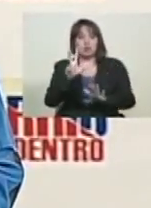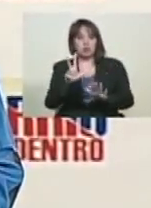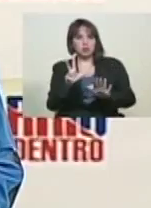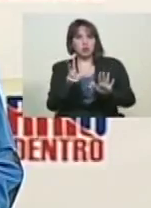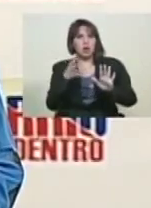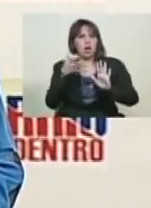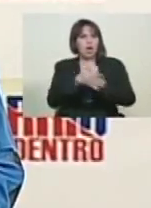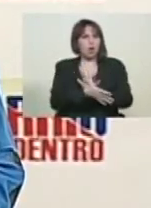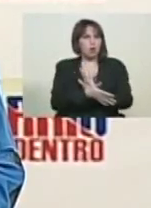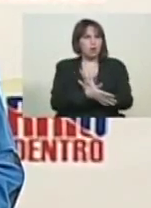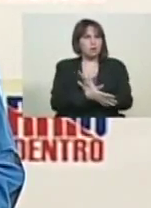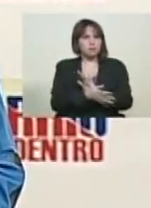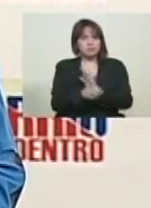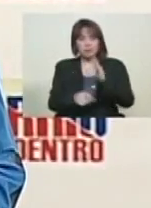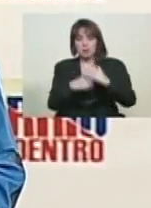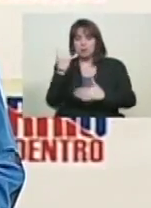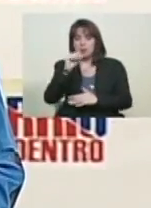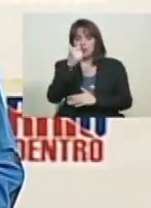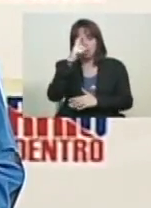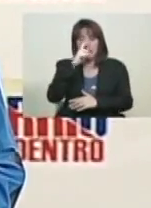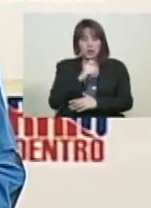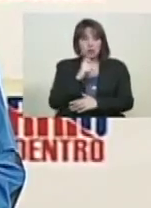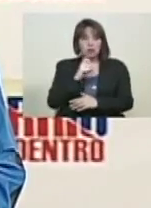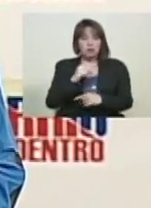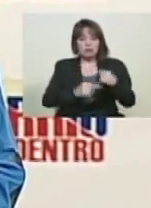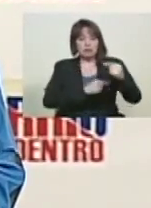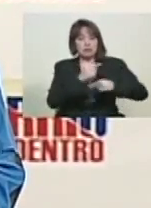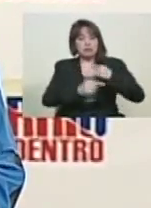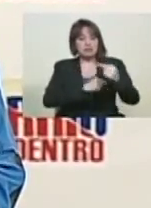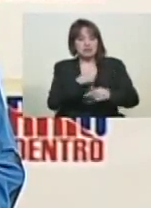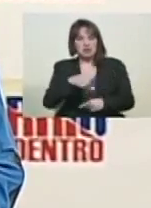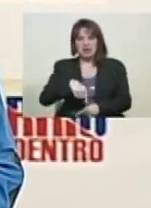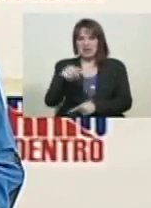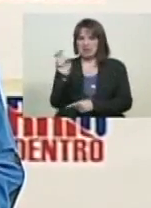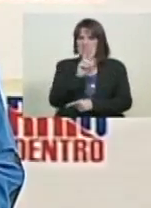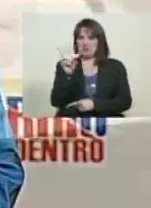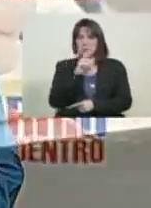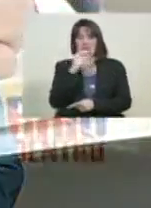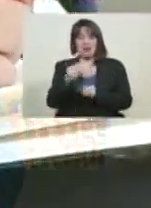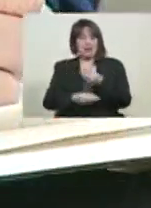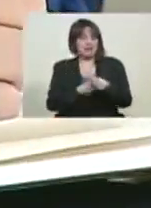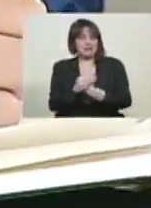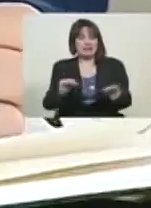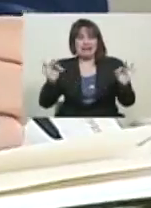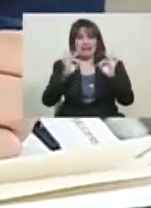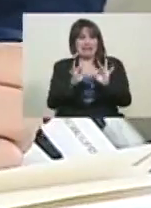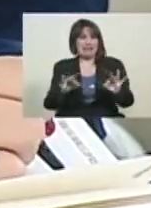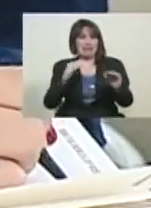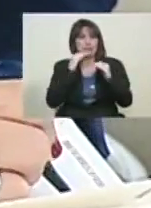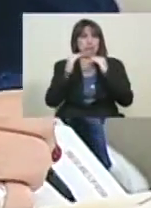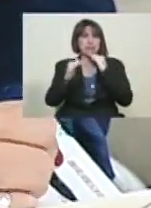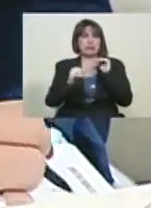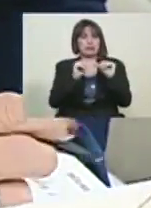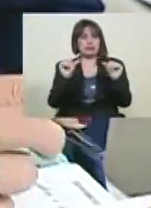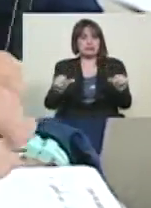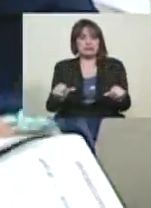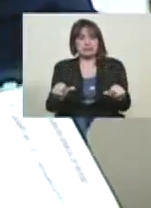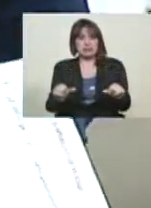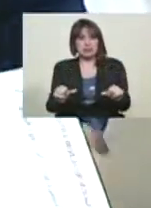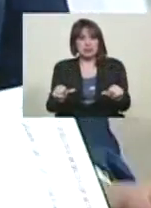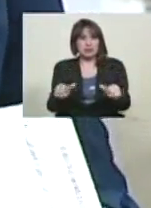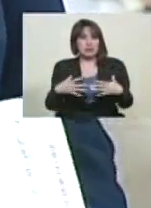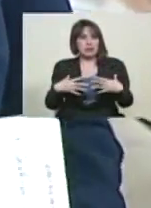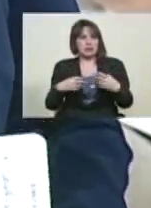en la década primera de este siglo, en Venezuela no hubiera ningún servicio público de salud en